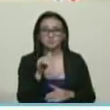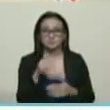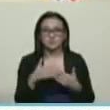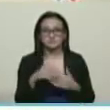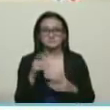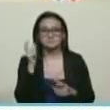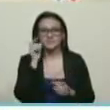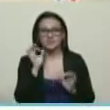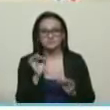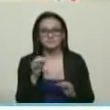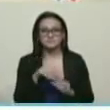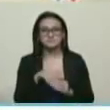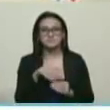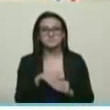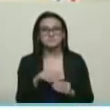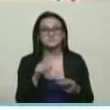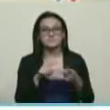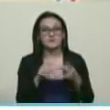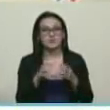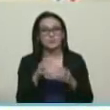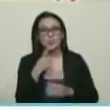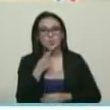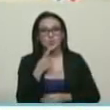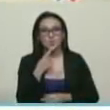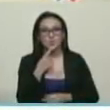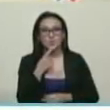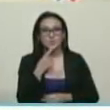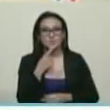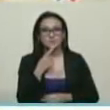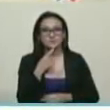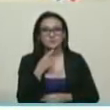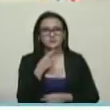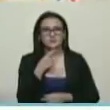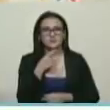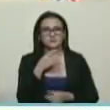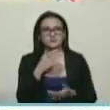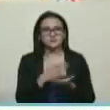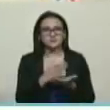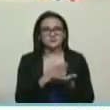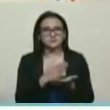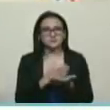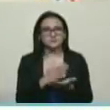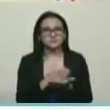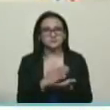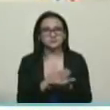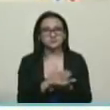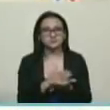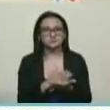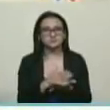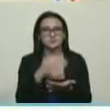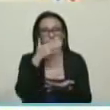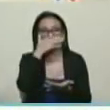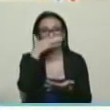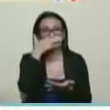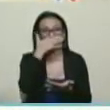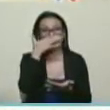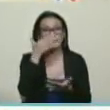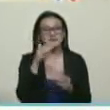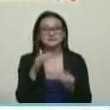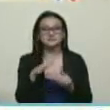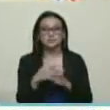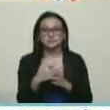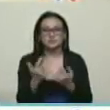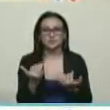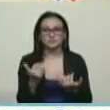anunciar. Sobre los puntos rojos, mira, los puntos rojos siempre es la misma, las situaciones que salen a través